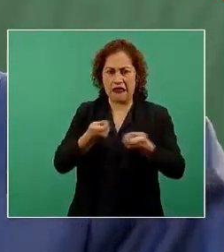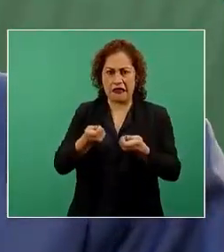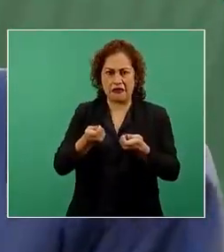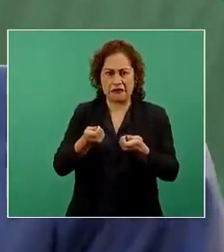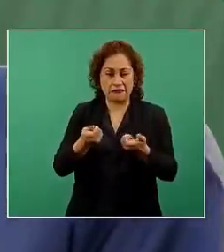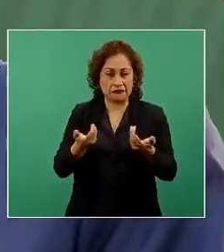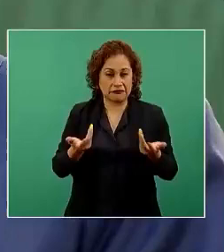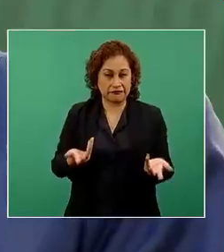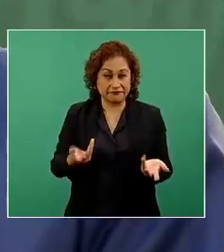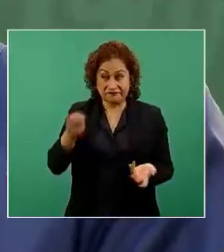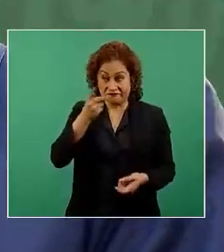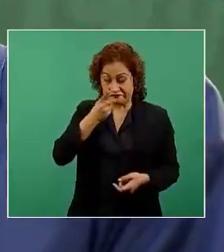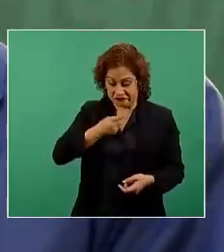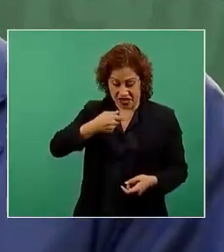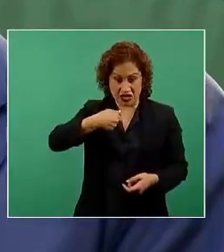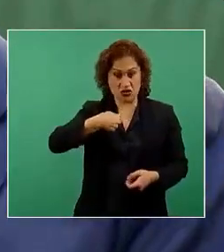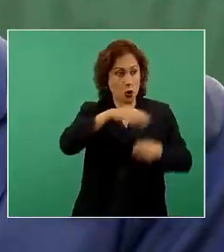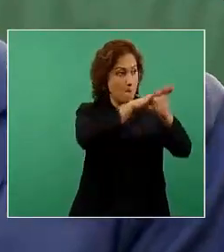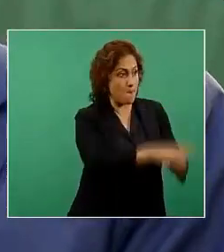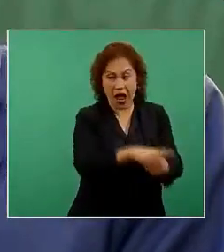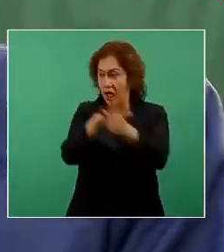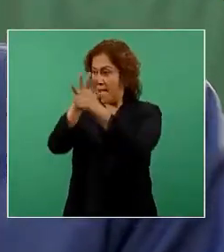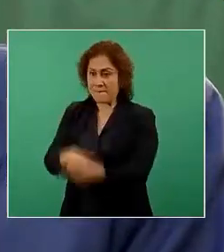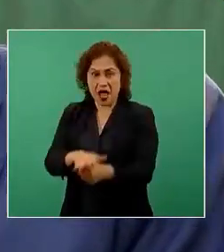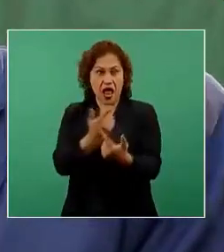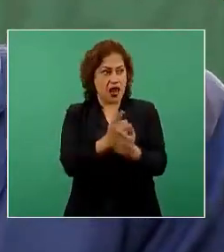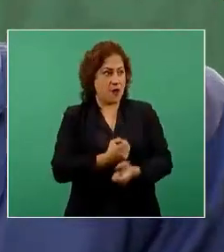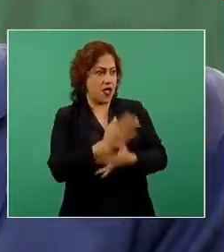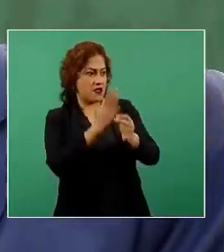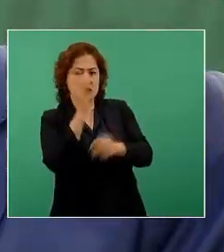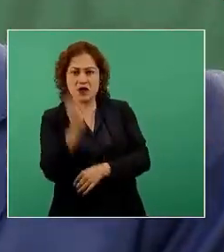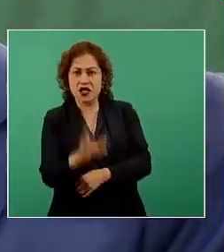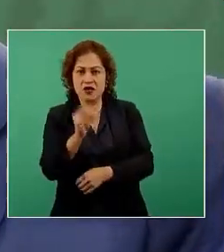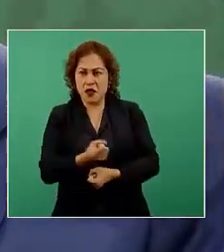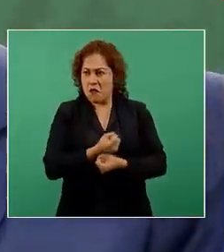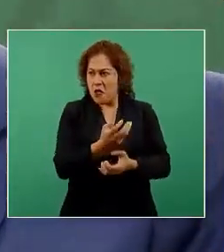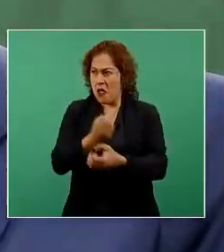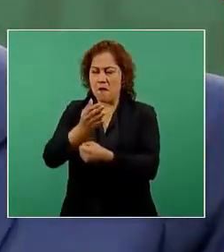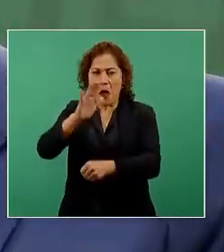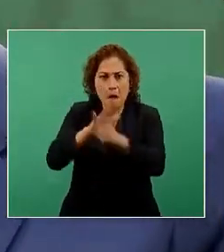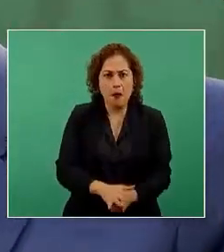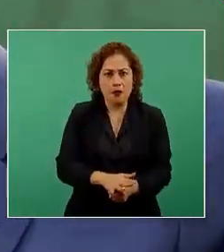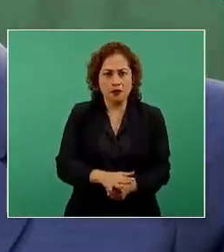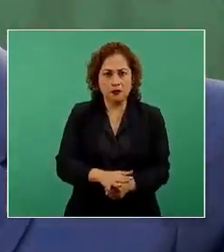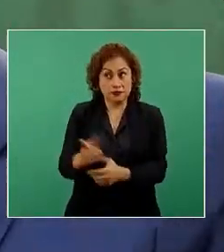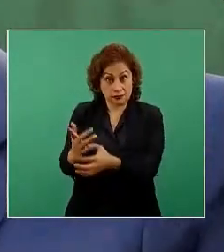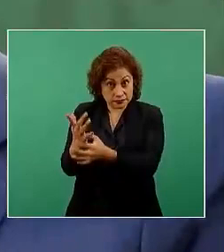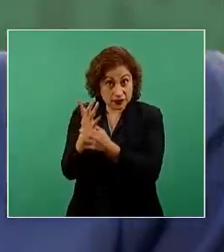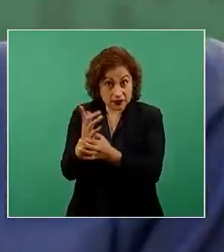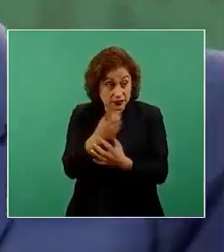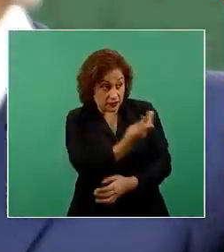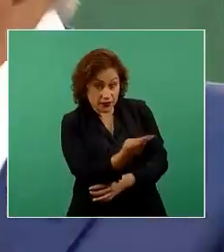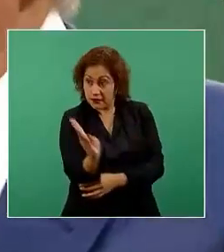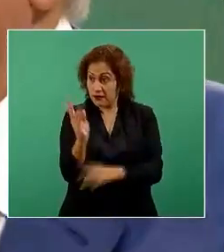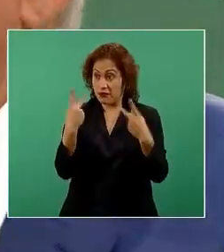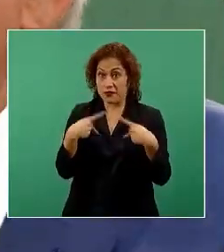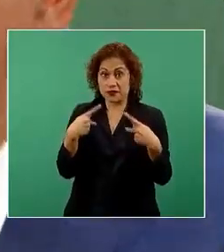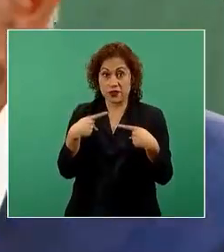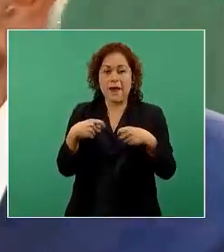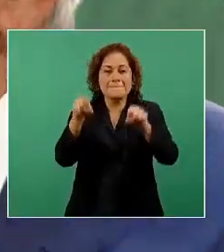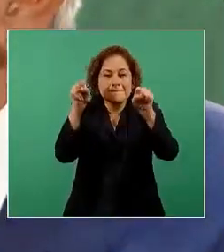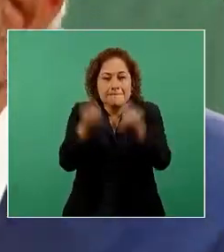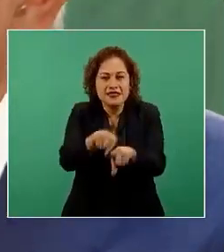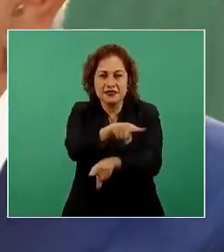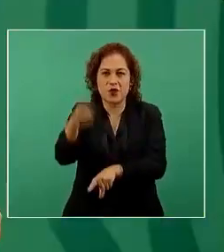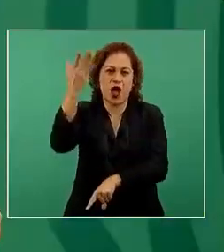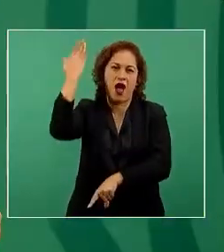presidente que censura, que no respeta la libertad de expresión, de manifestación, de las ideas, son exactamente lo opuesto. Esa